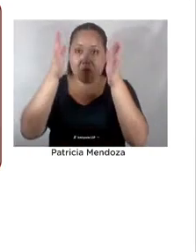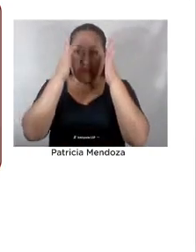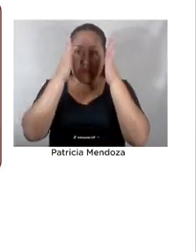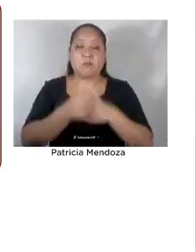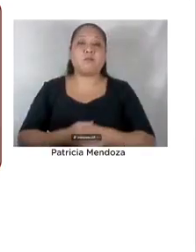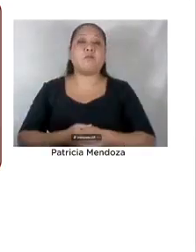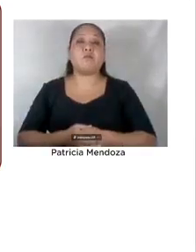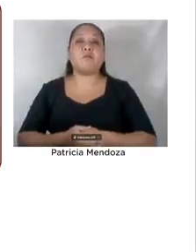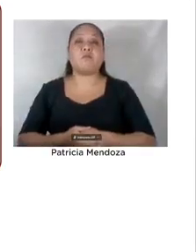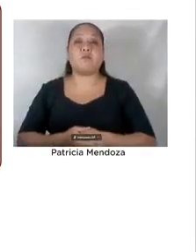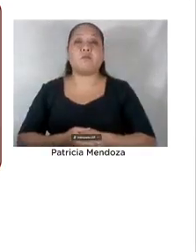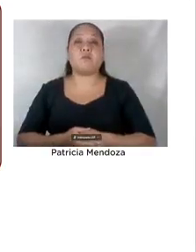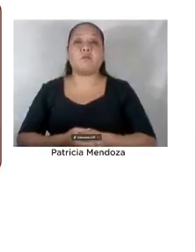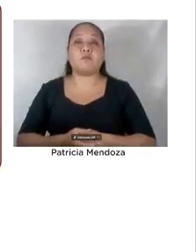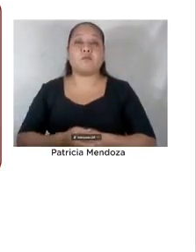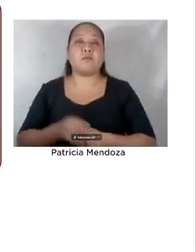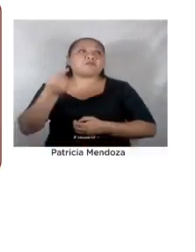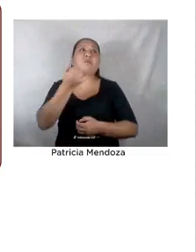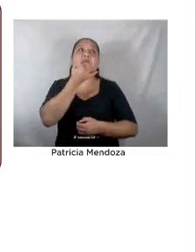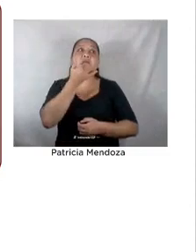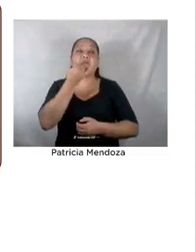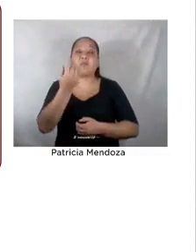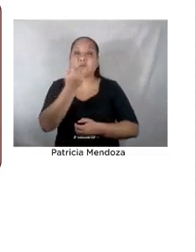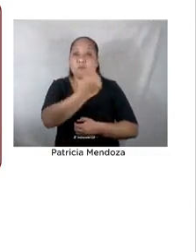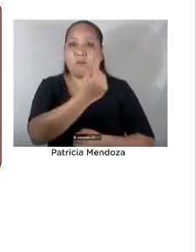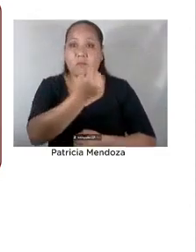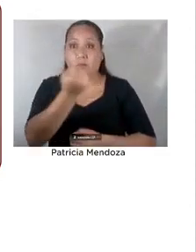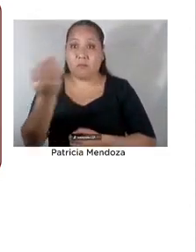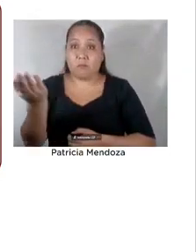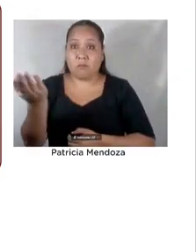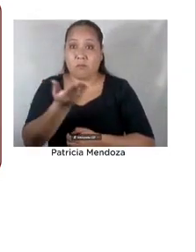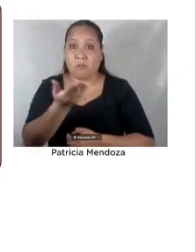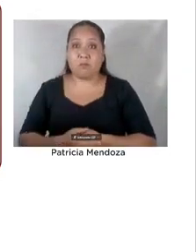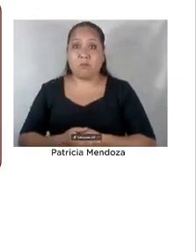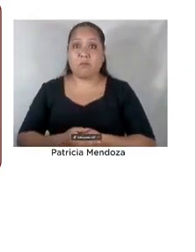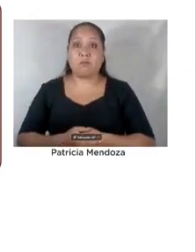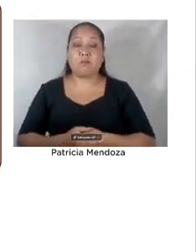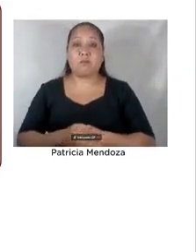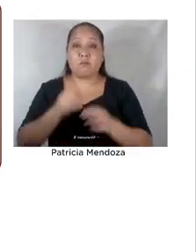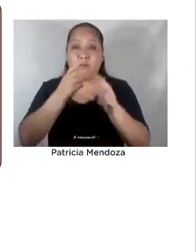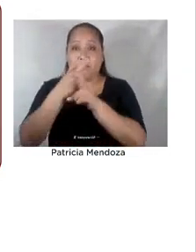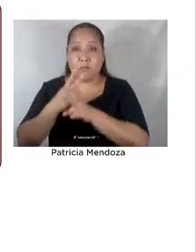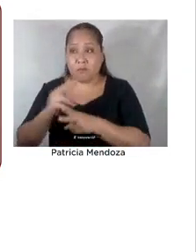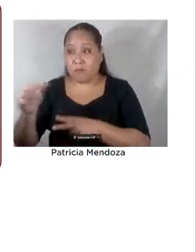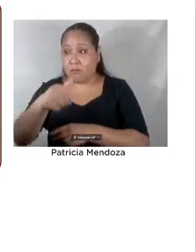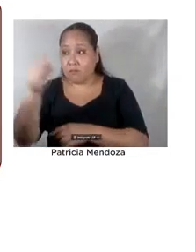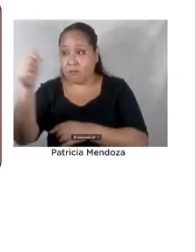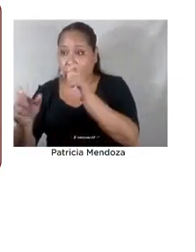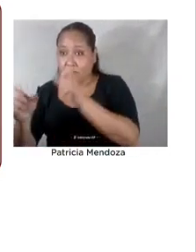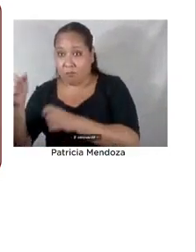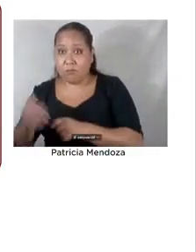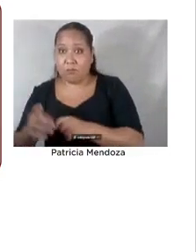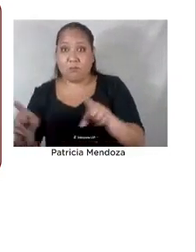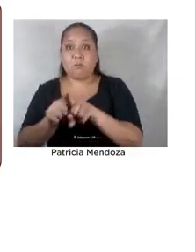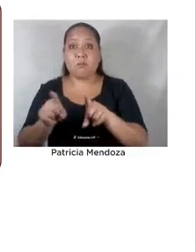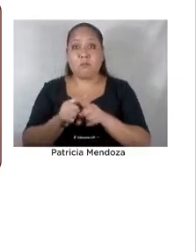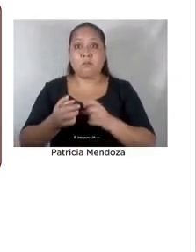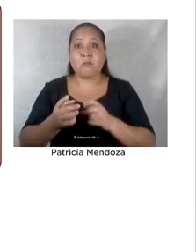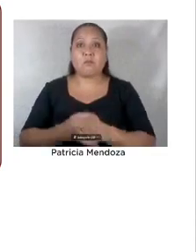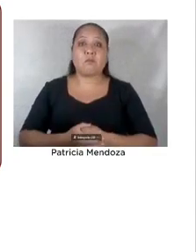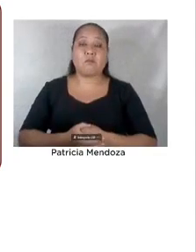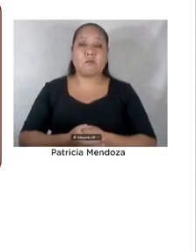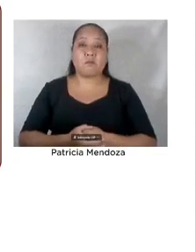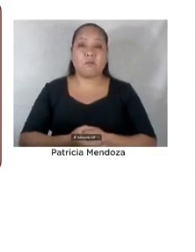atentos a lo que está pasando con cada uno de nosotros. Cuidemos al otro también, además de ver si es que